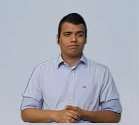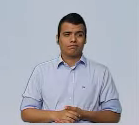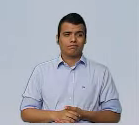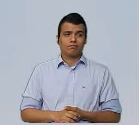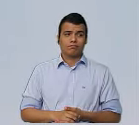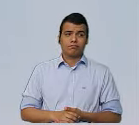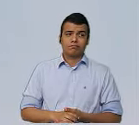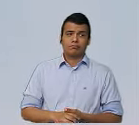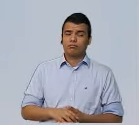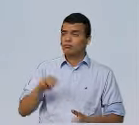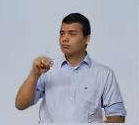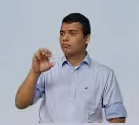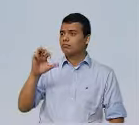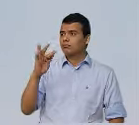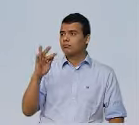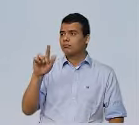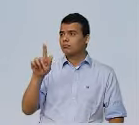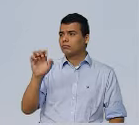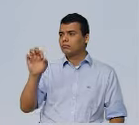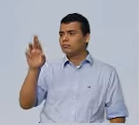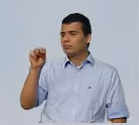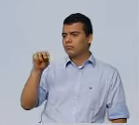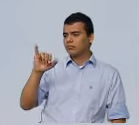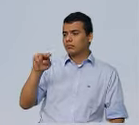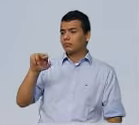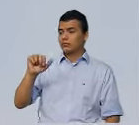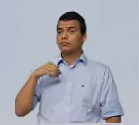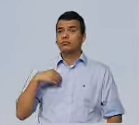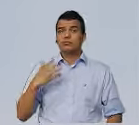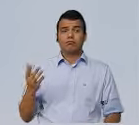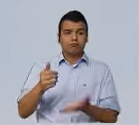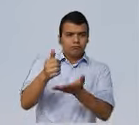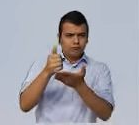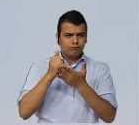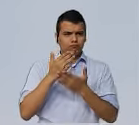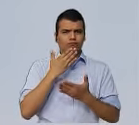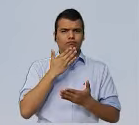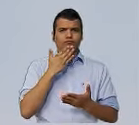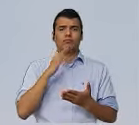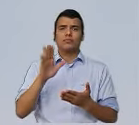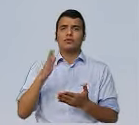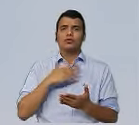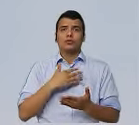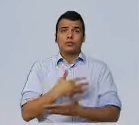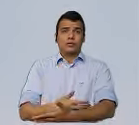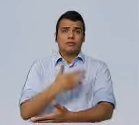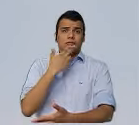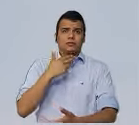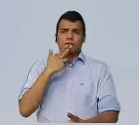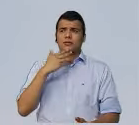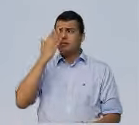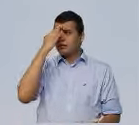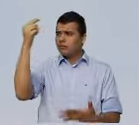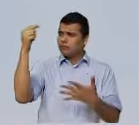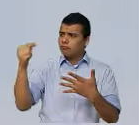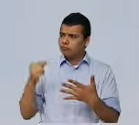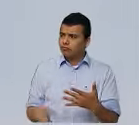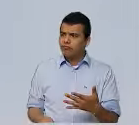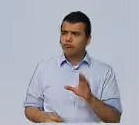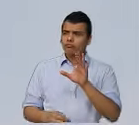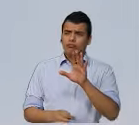La metformina indiscutiblemente es un muy buen medicamento para la diabetes, a pesar... pues tiene todas las características, como